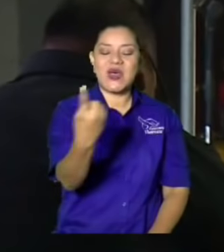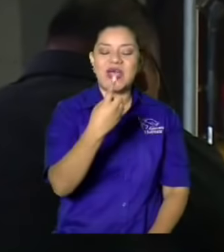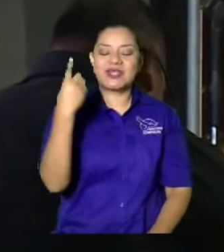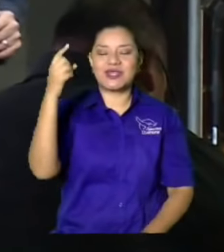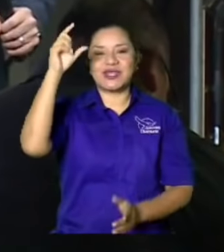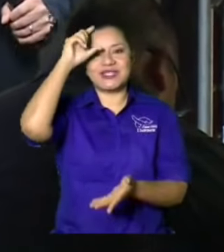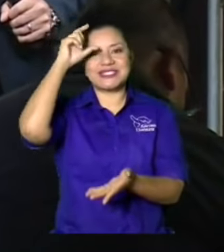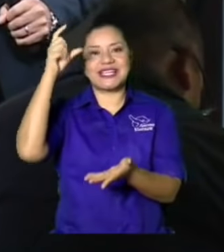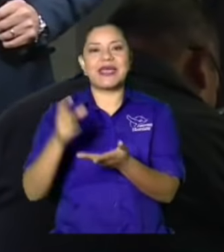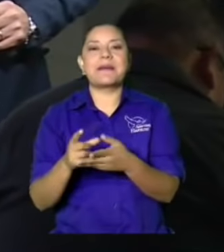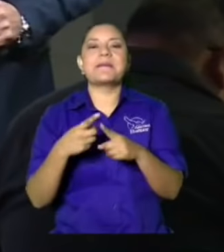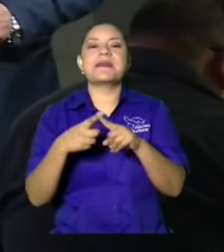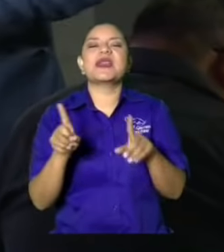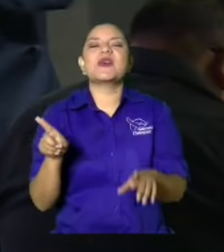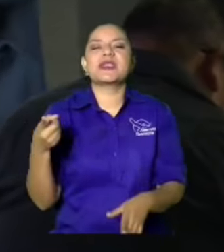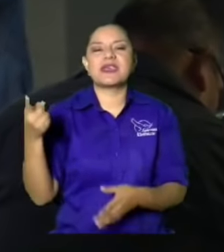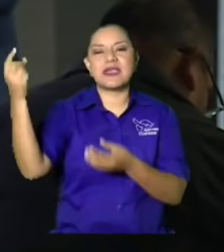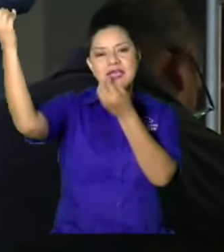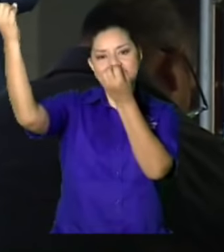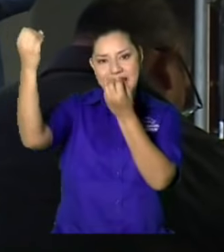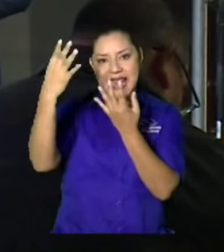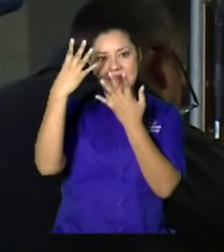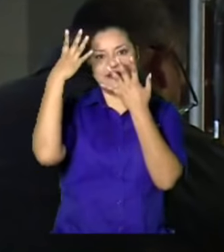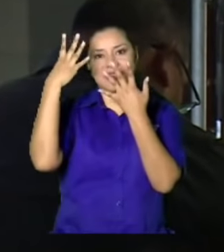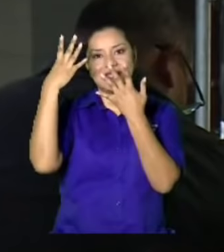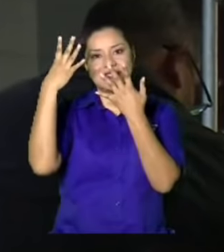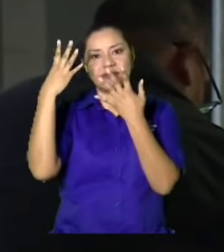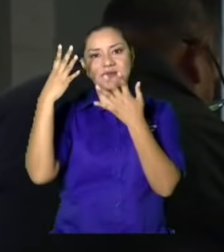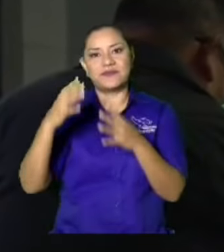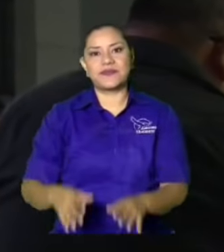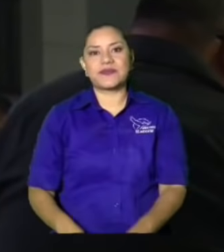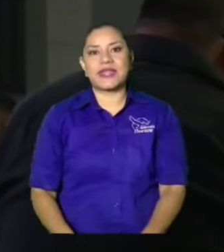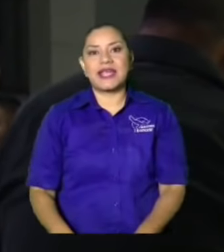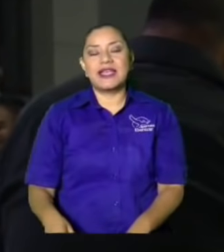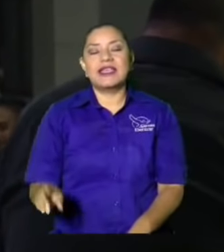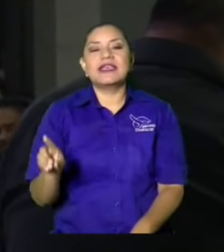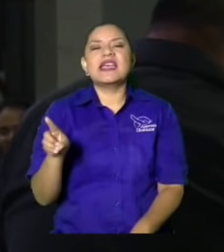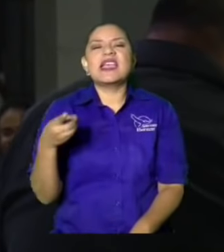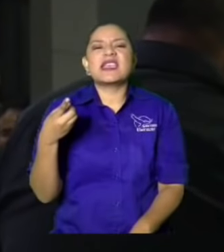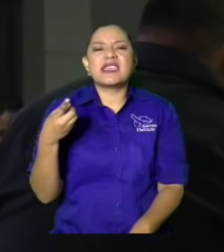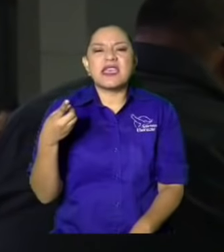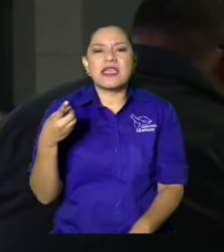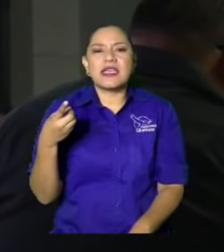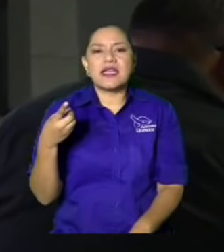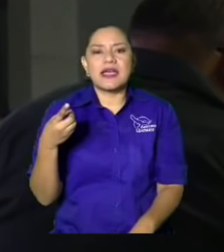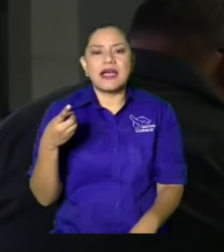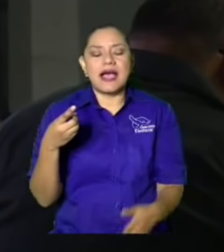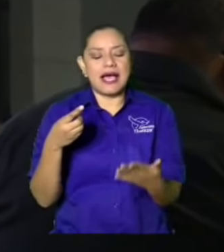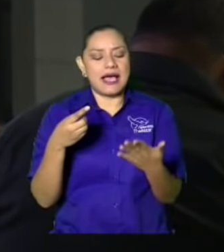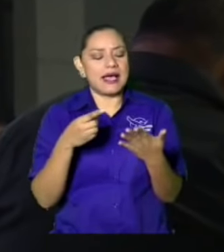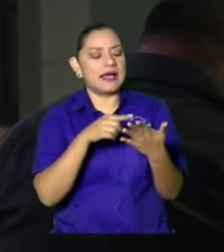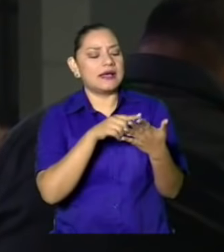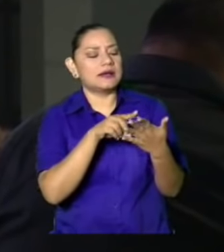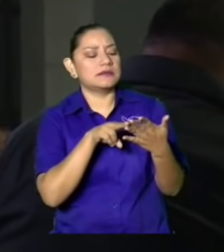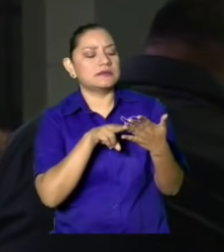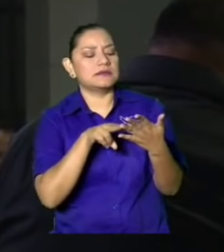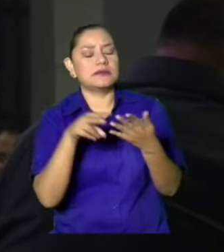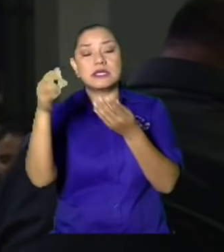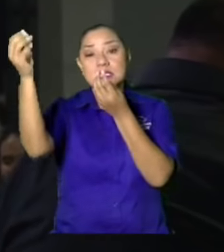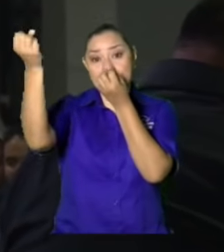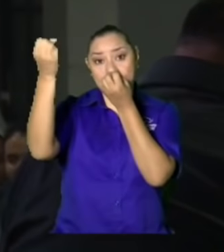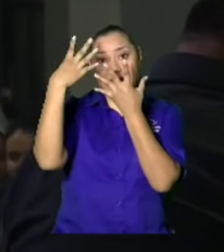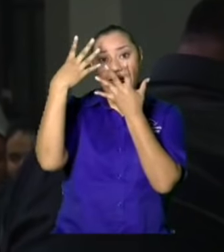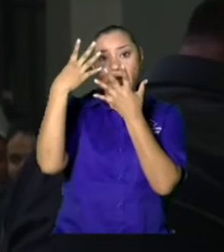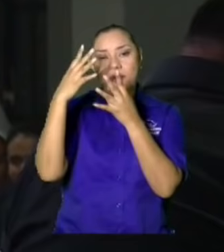la revelación? Le da gloria a Dios. ¿Quién tiene la revelación? ¿A quién se le reveló el brazo? Al Señor lo vieron un